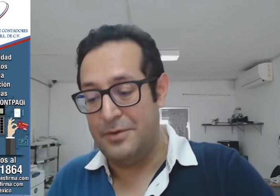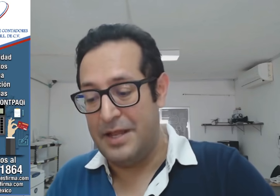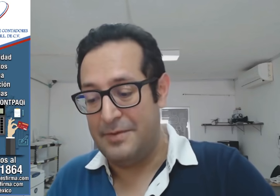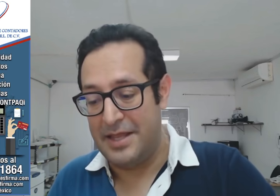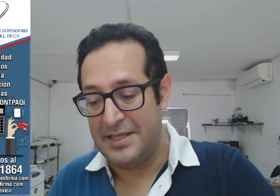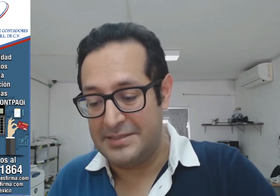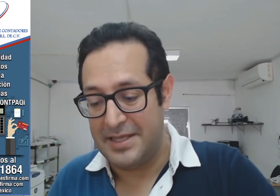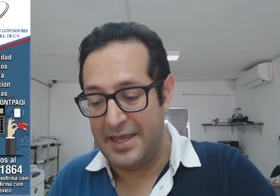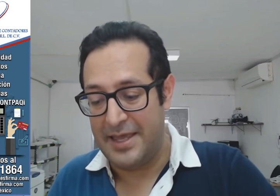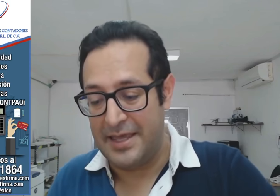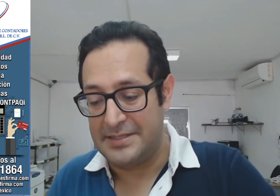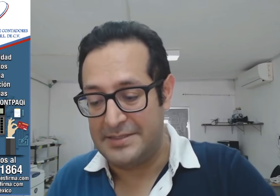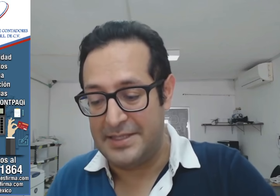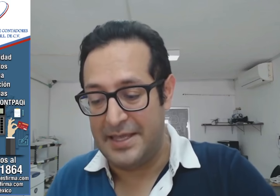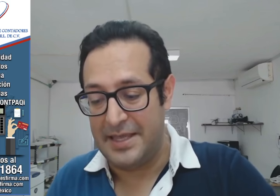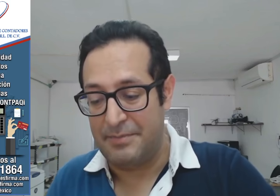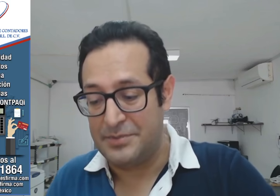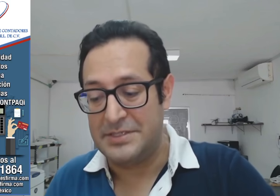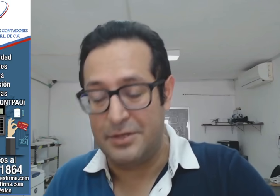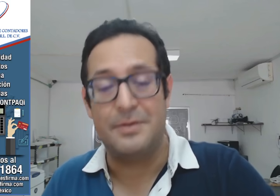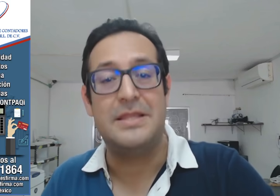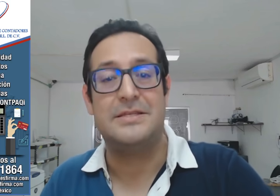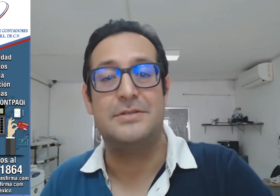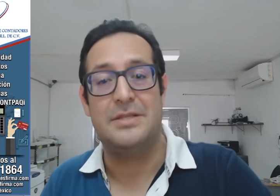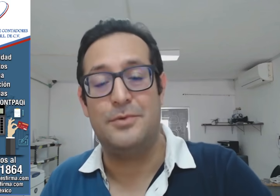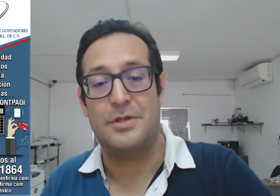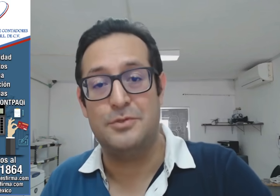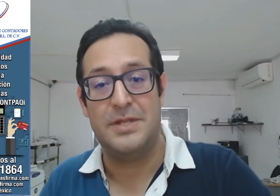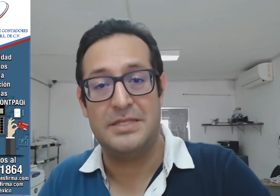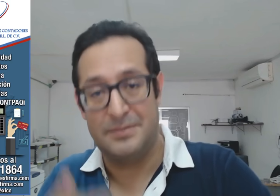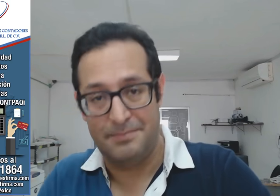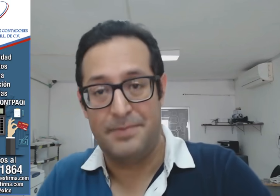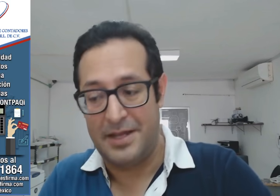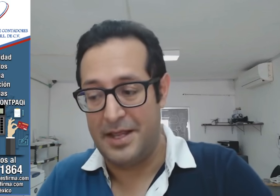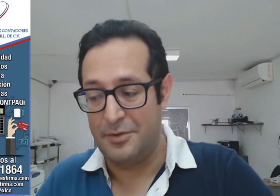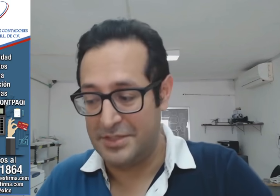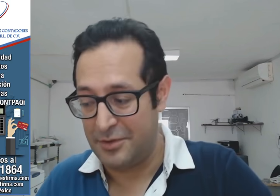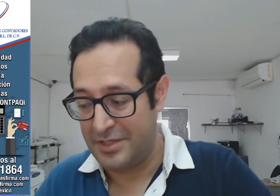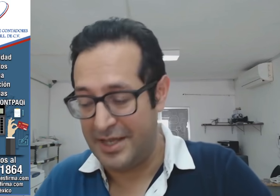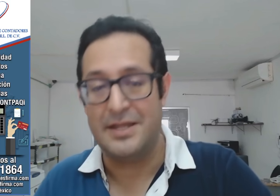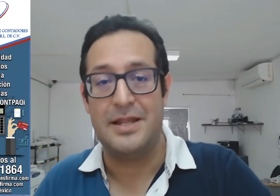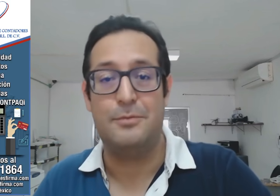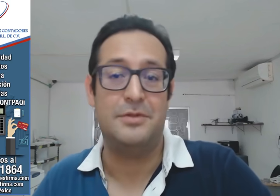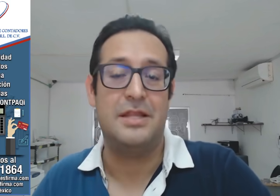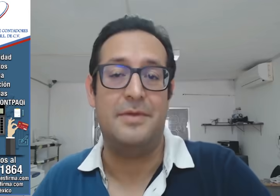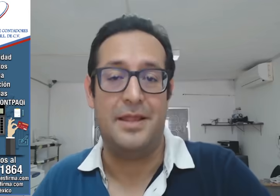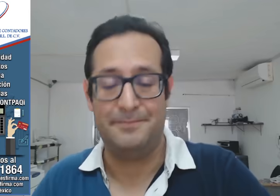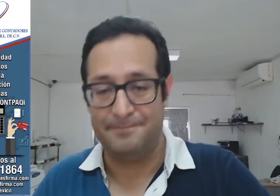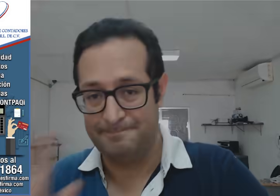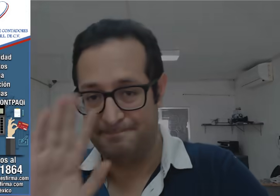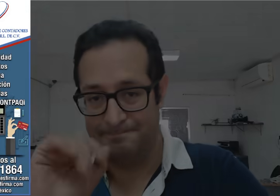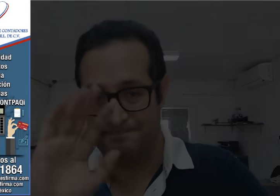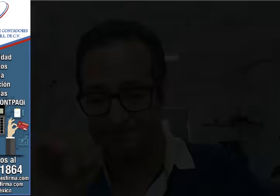Y bueno, la verdad es que vamos a seguir obviamente haciendo este tipo de resúmenes para los que no tengan la oportunidad de verla.